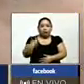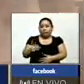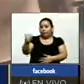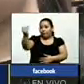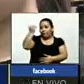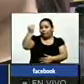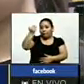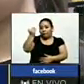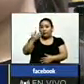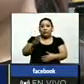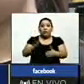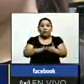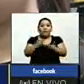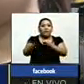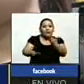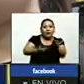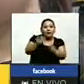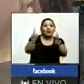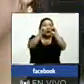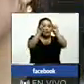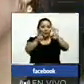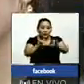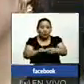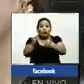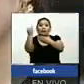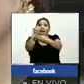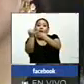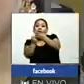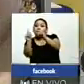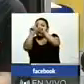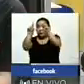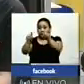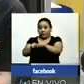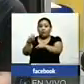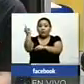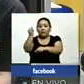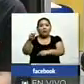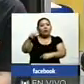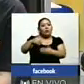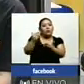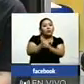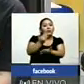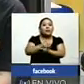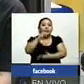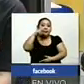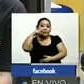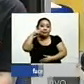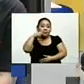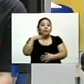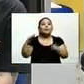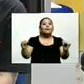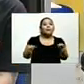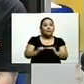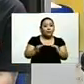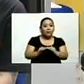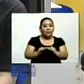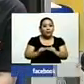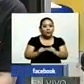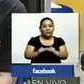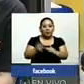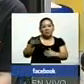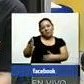cursos de marketing digital, diseño gráfico y actualmente estoy estudiando inglés. Y también